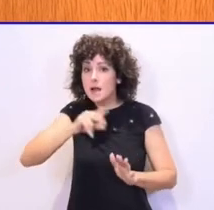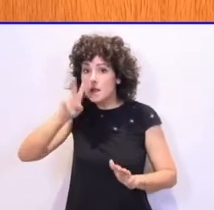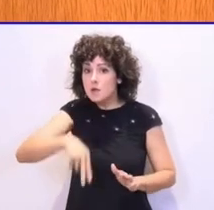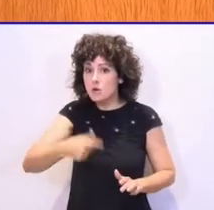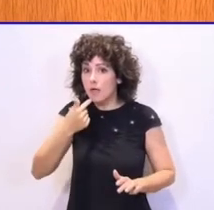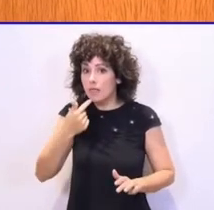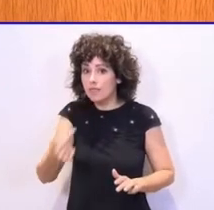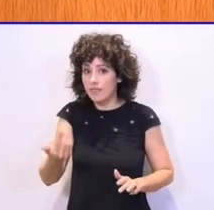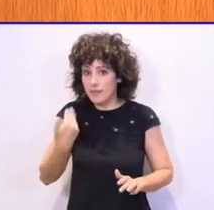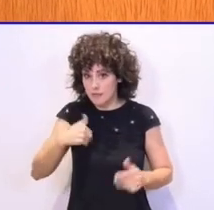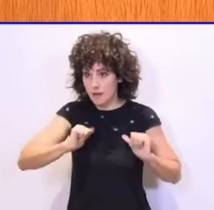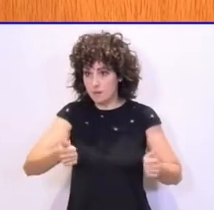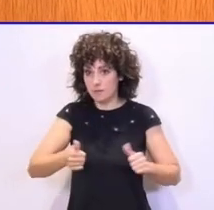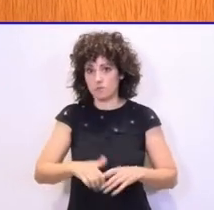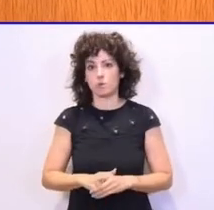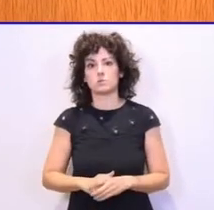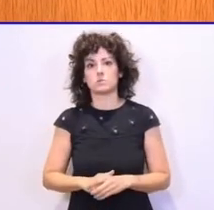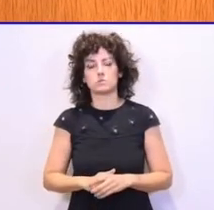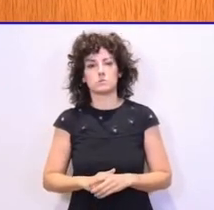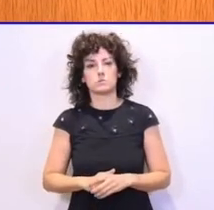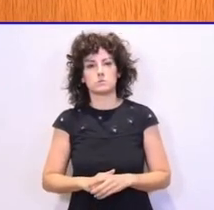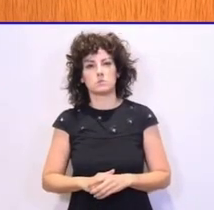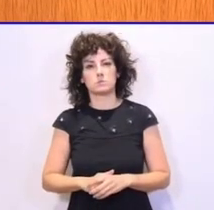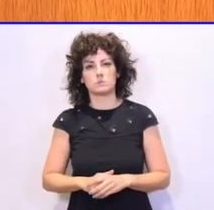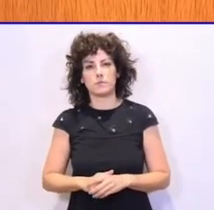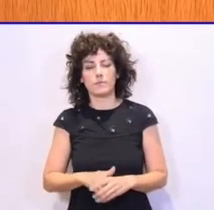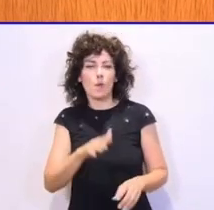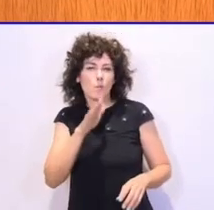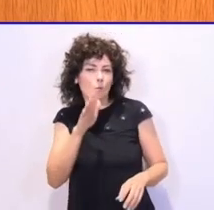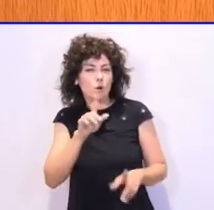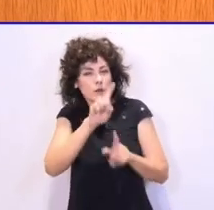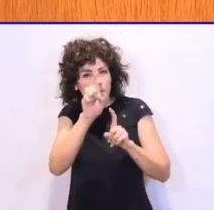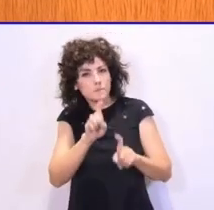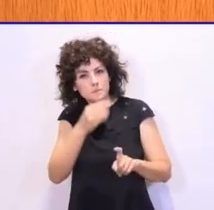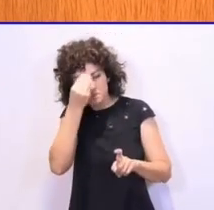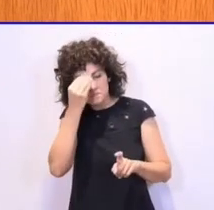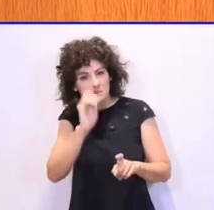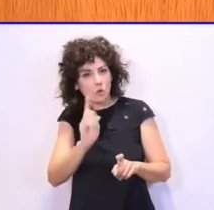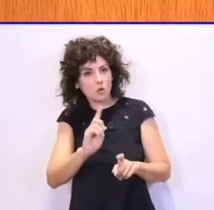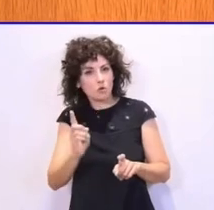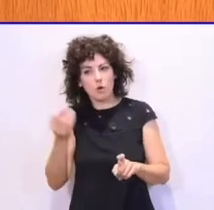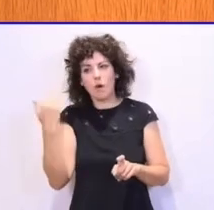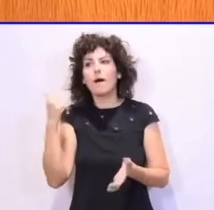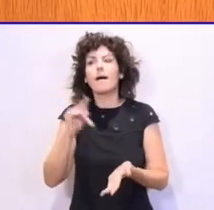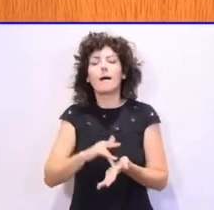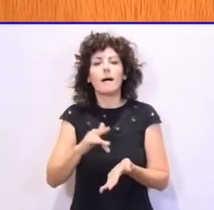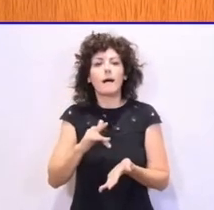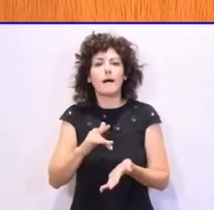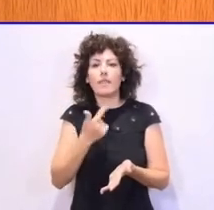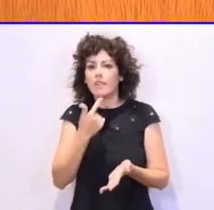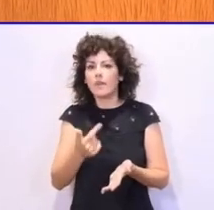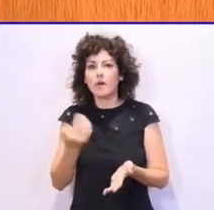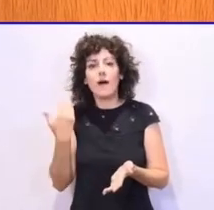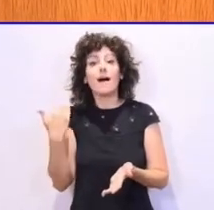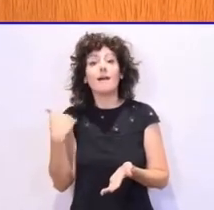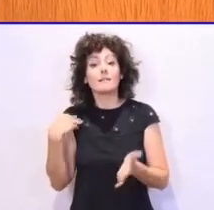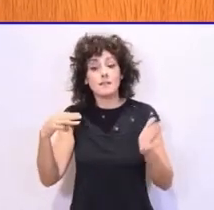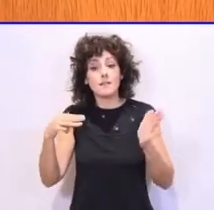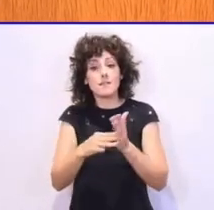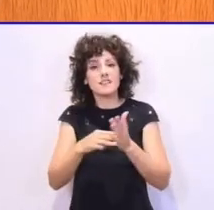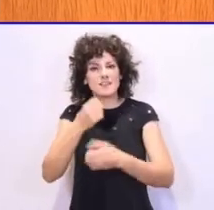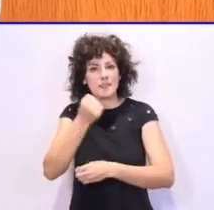decía al principio Por qué eh No planteó ya en su momento en en esa fecha de